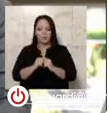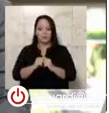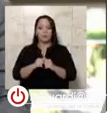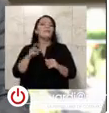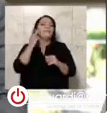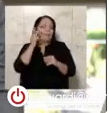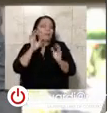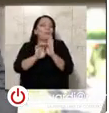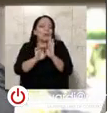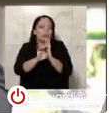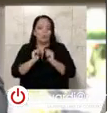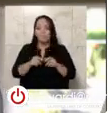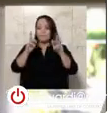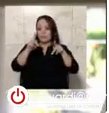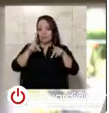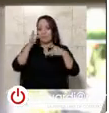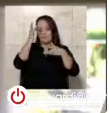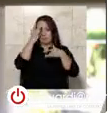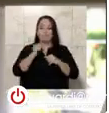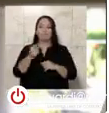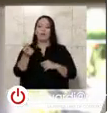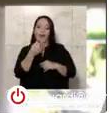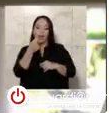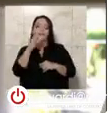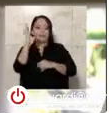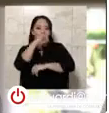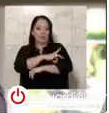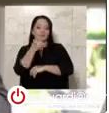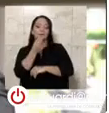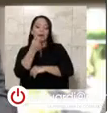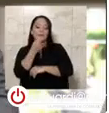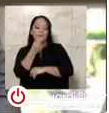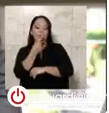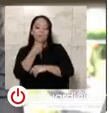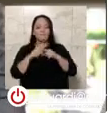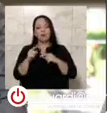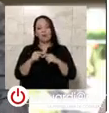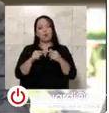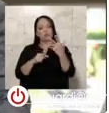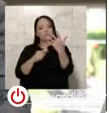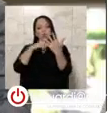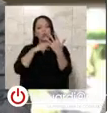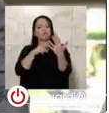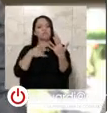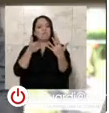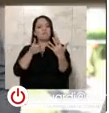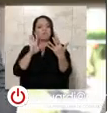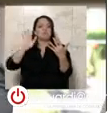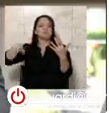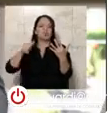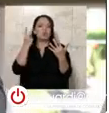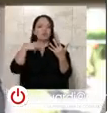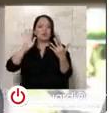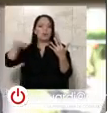un tratamiento y que son 7 días que tienen que tomarlo y resulta que al día 5 se sienten bien y lo dejan. Las consecuencias